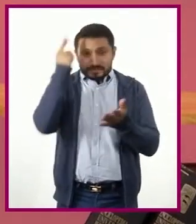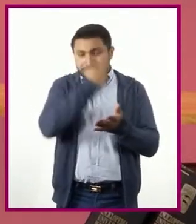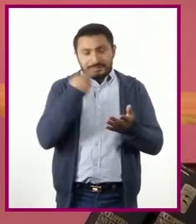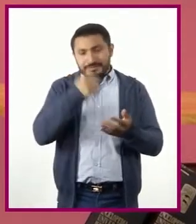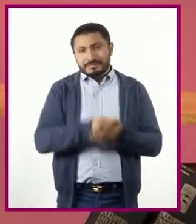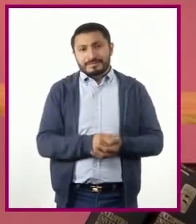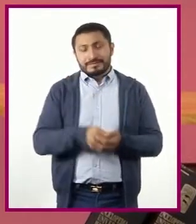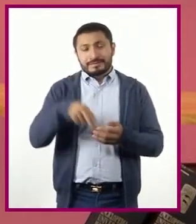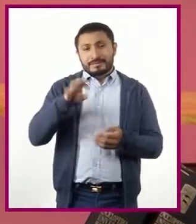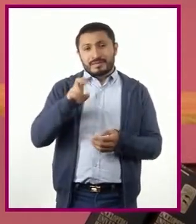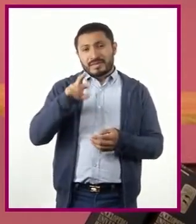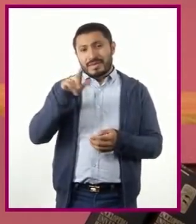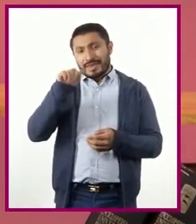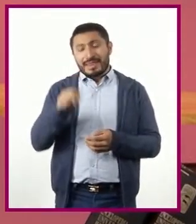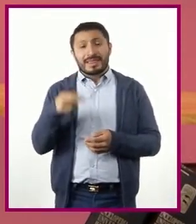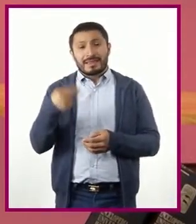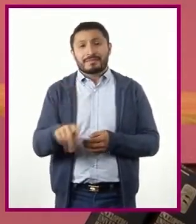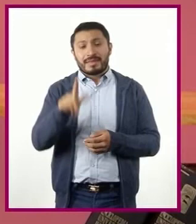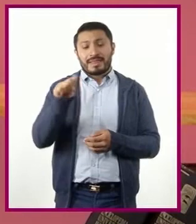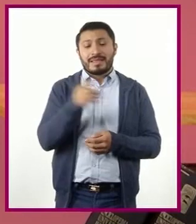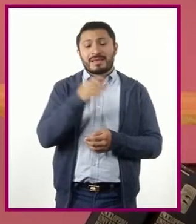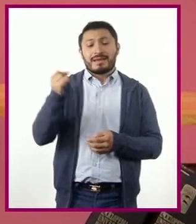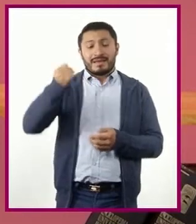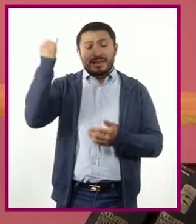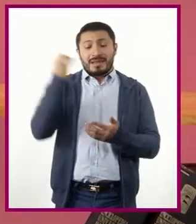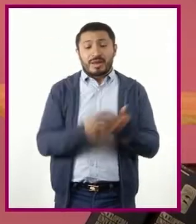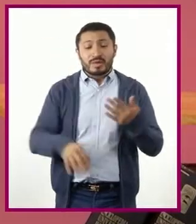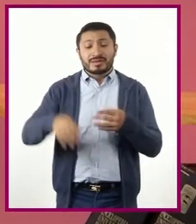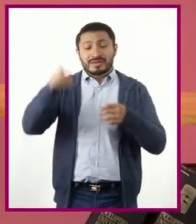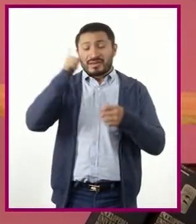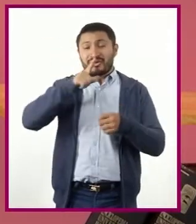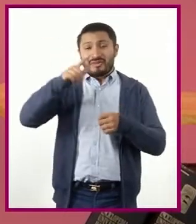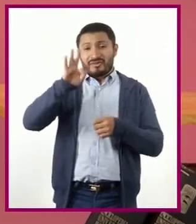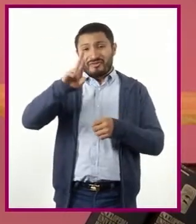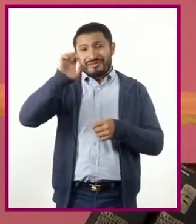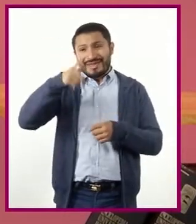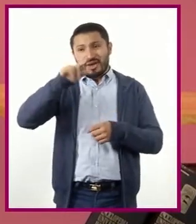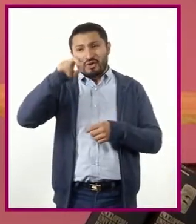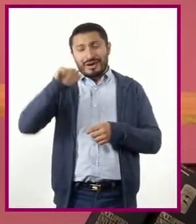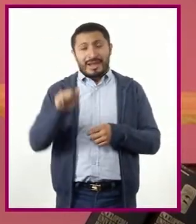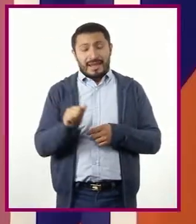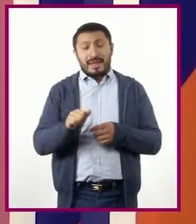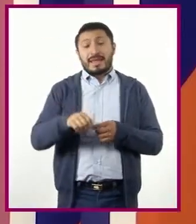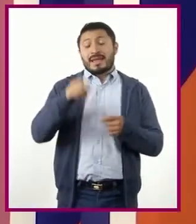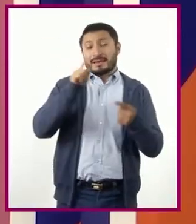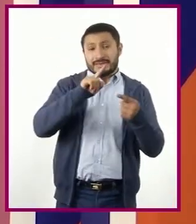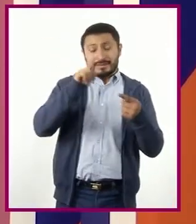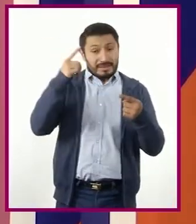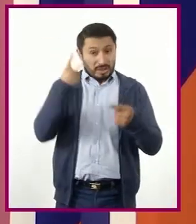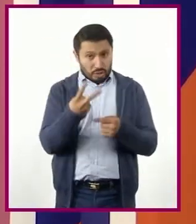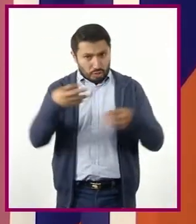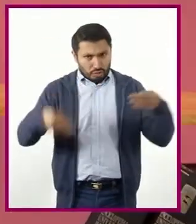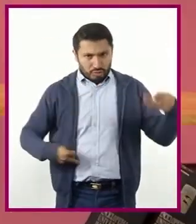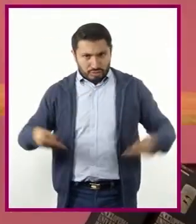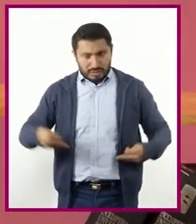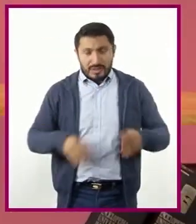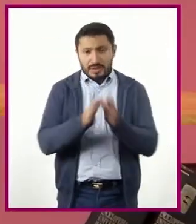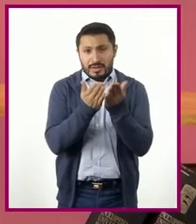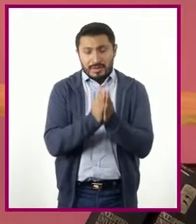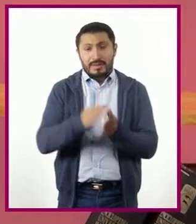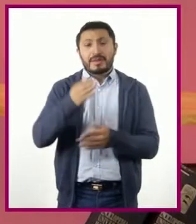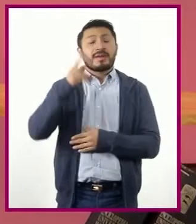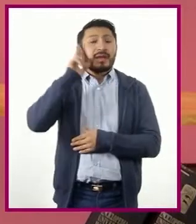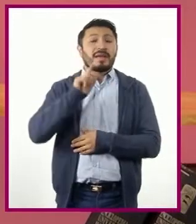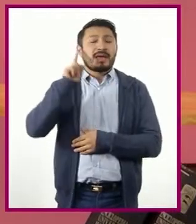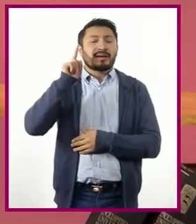Una novela llamada La ilustre fregona, de Miguel de Cervantes, y dos obras de teatro, El caballero de